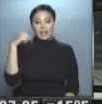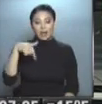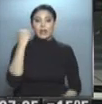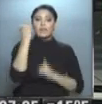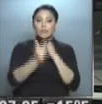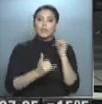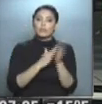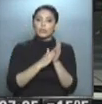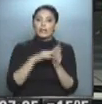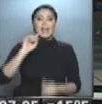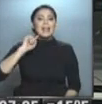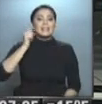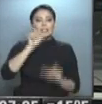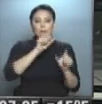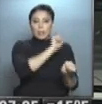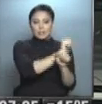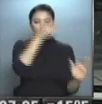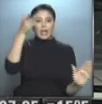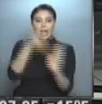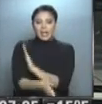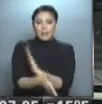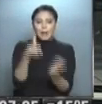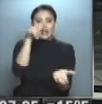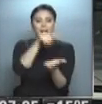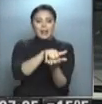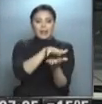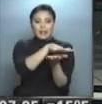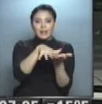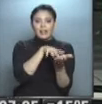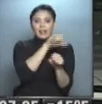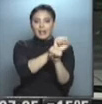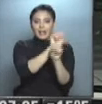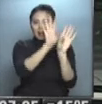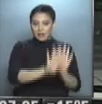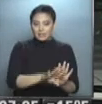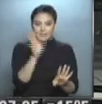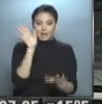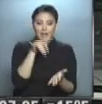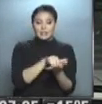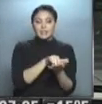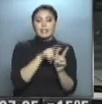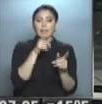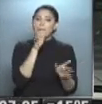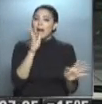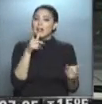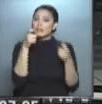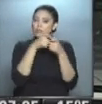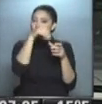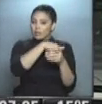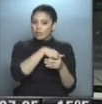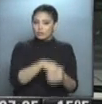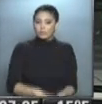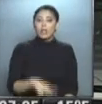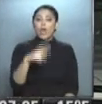Vamos a hablar ahora de la fuga de 13 presos del penal de Ezeiza y en medio de sospechas de complicidad interna. Dos presos